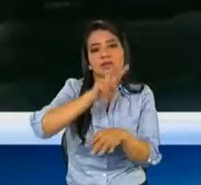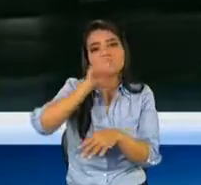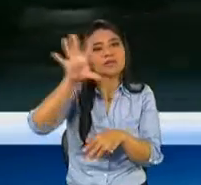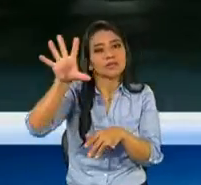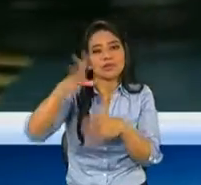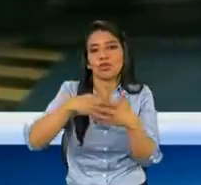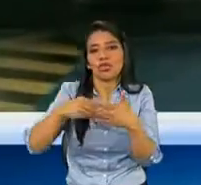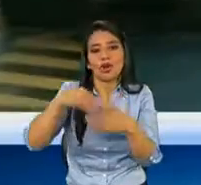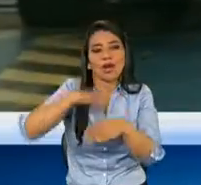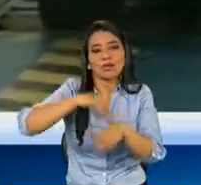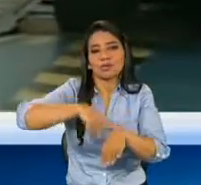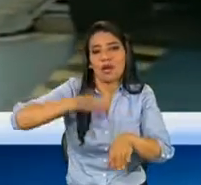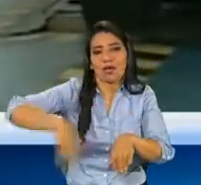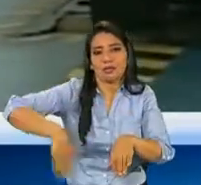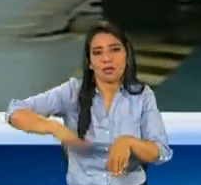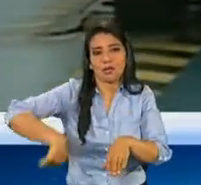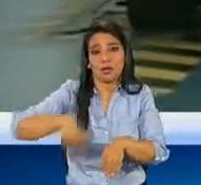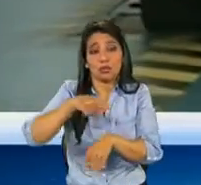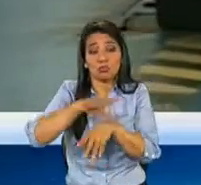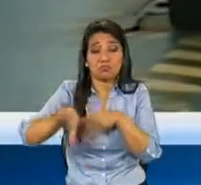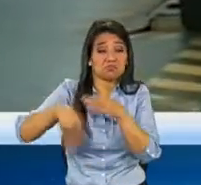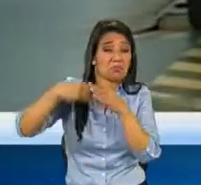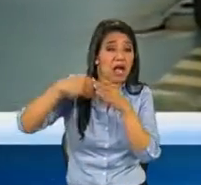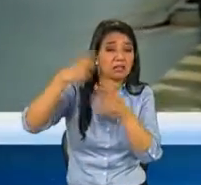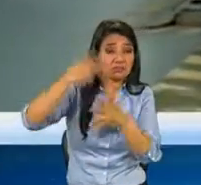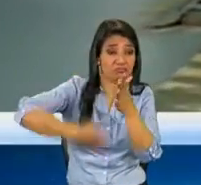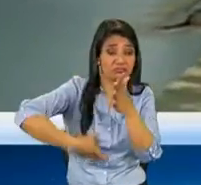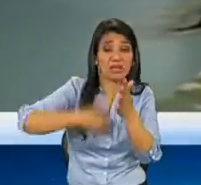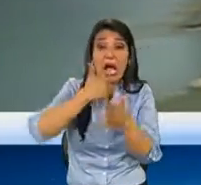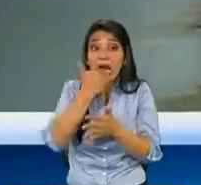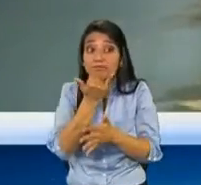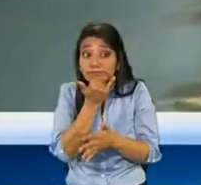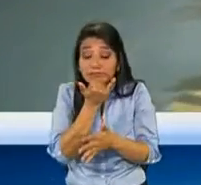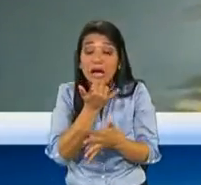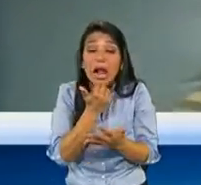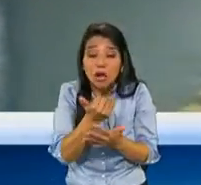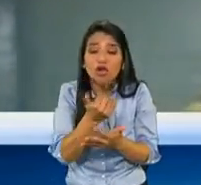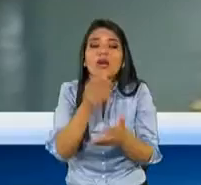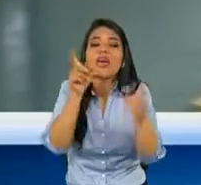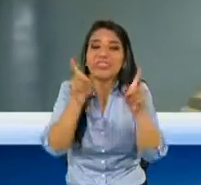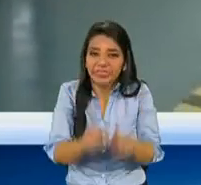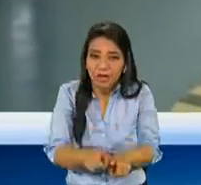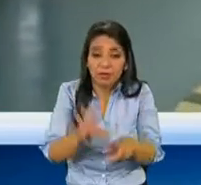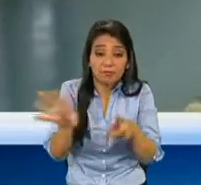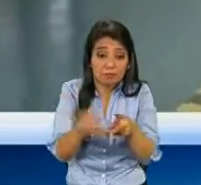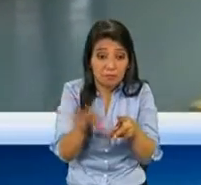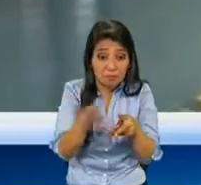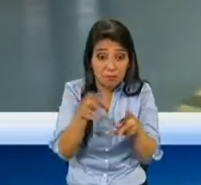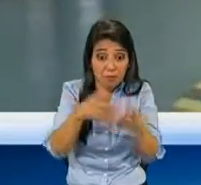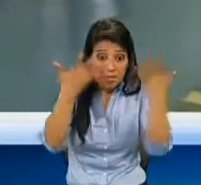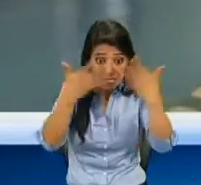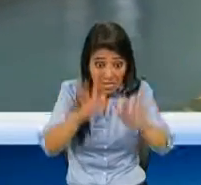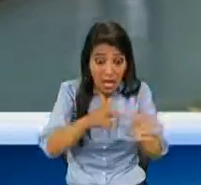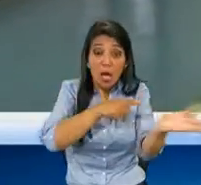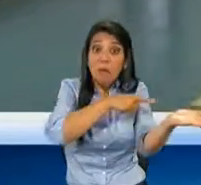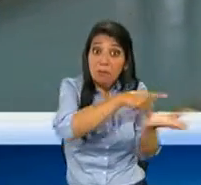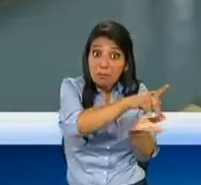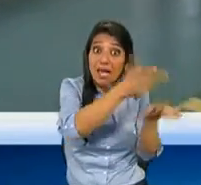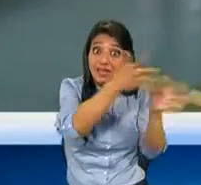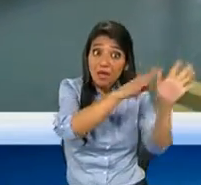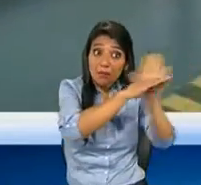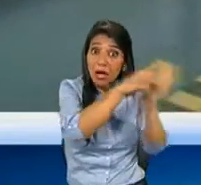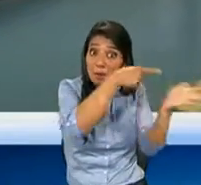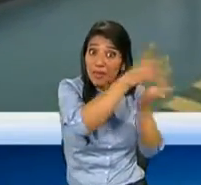y adicional en caso de que tuviese alguna infracción de tránsito o sea por ordenar una vez que tenga todos los valores cancelados se acercan